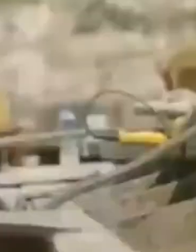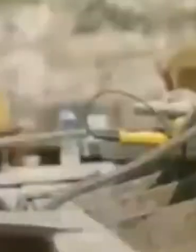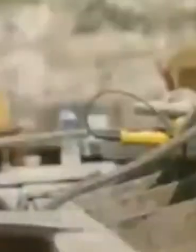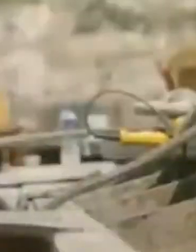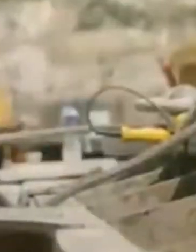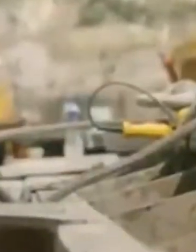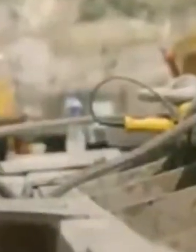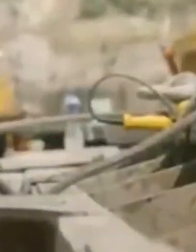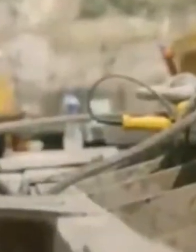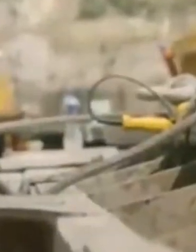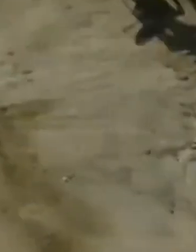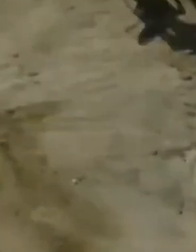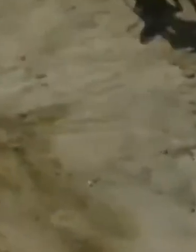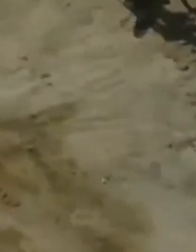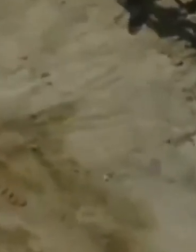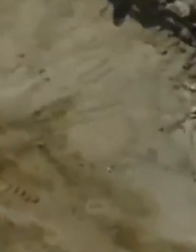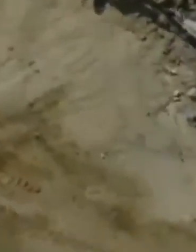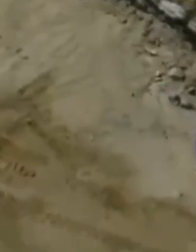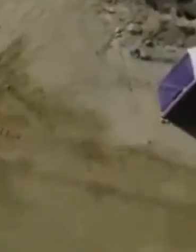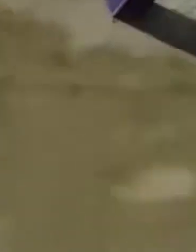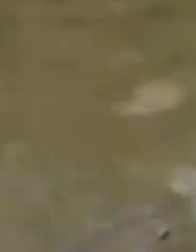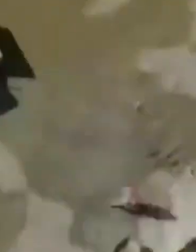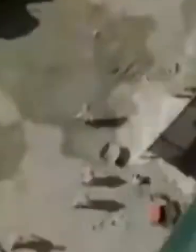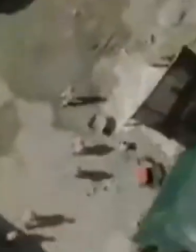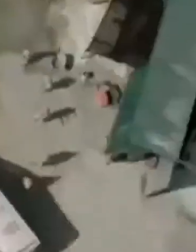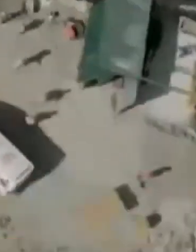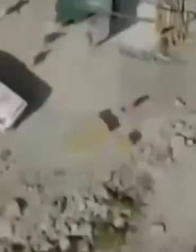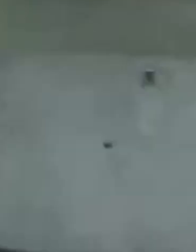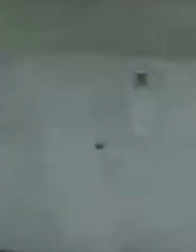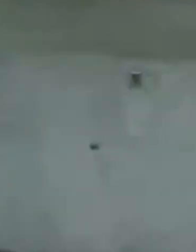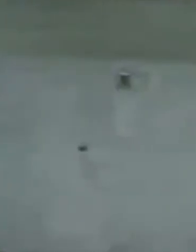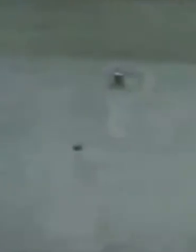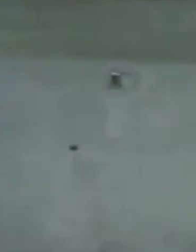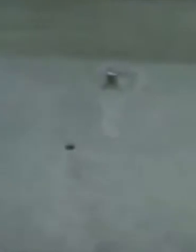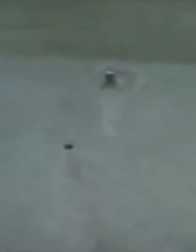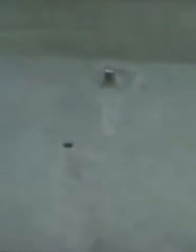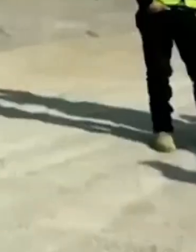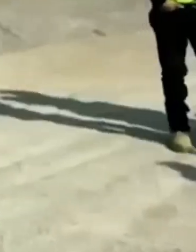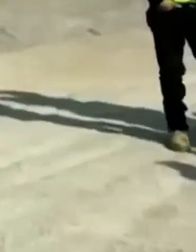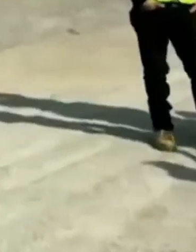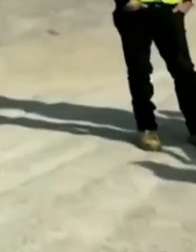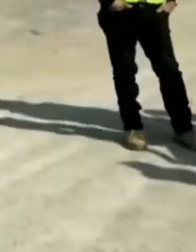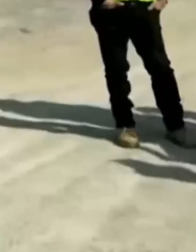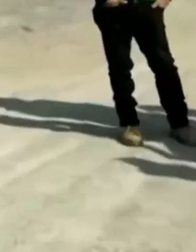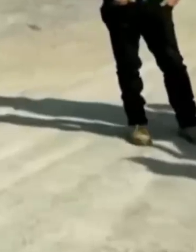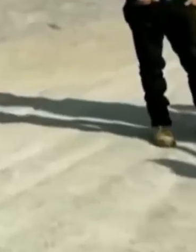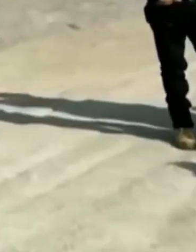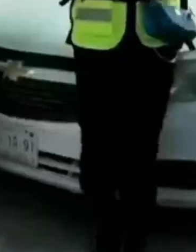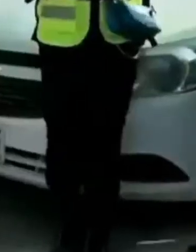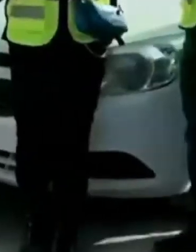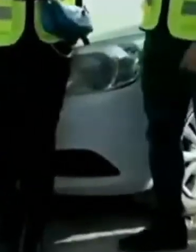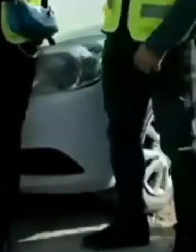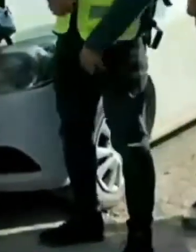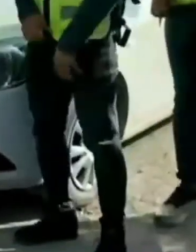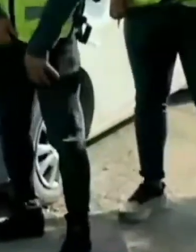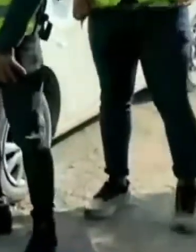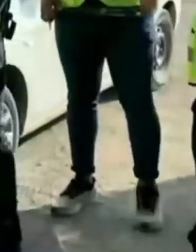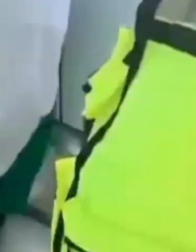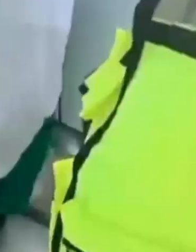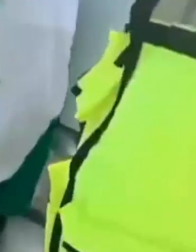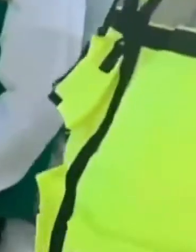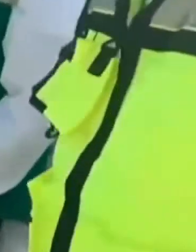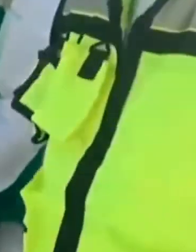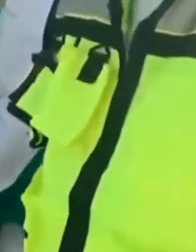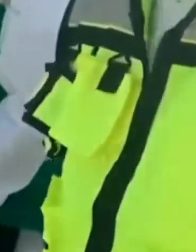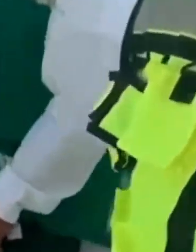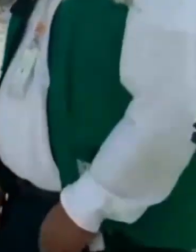mundo, quienes aplicaron toda su experiencia, voluntad y conocimientos técnicos para desarrollar el plan de fortalecimiento de generación más ambicioso